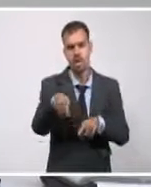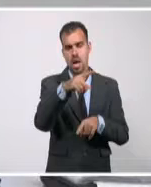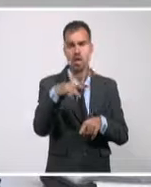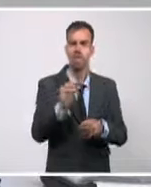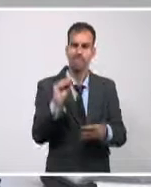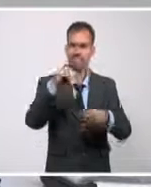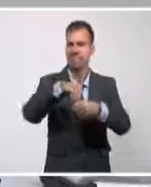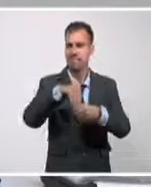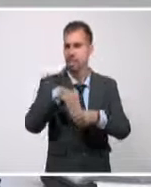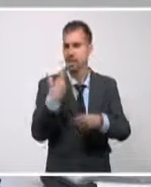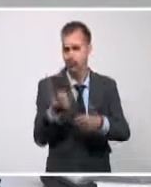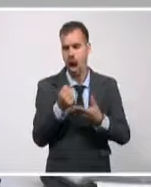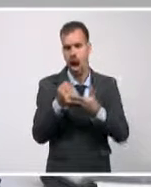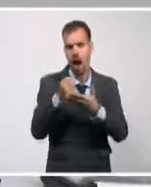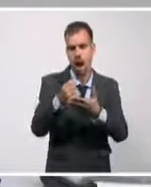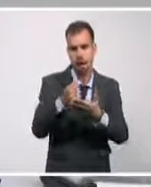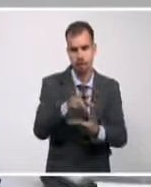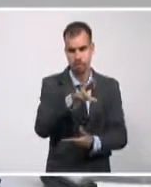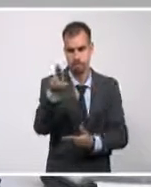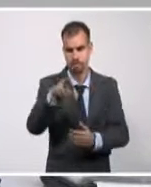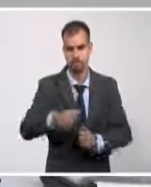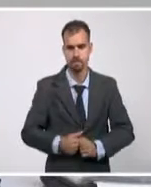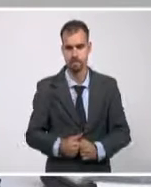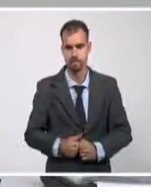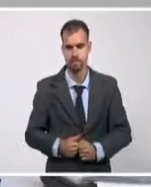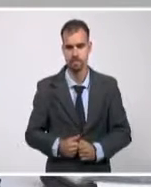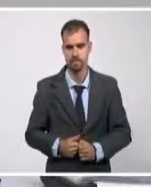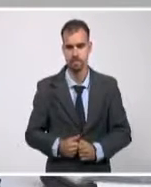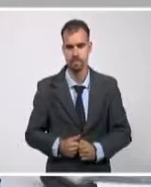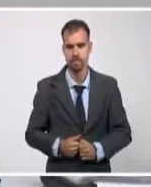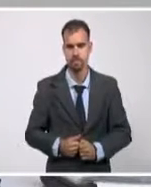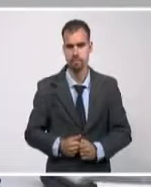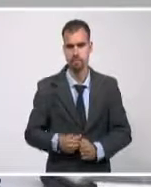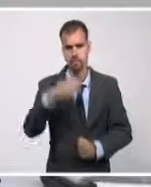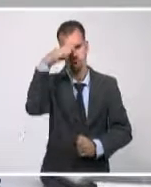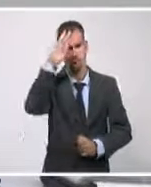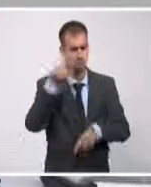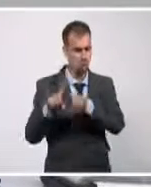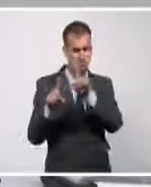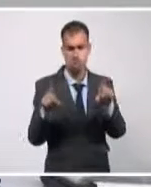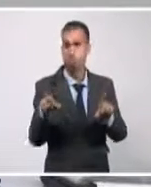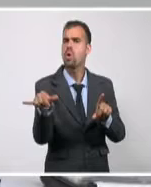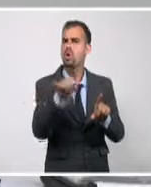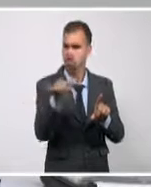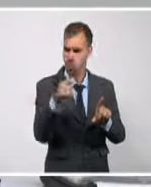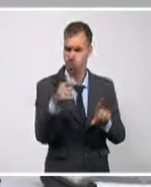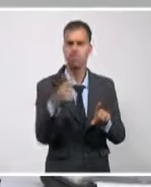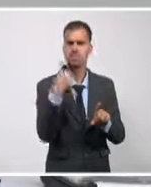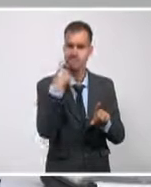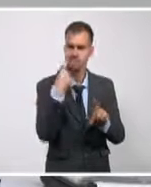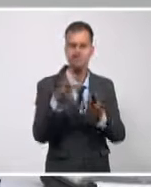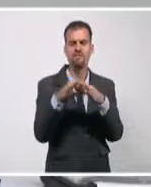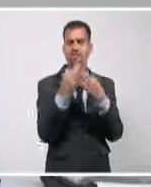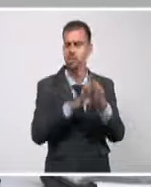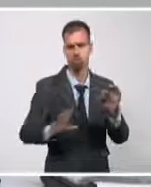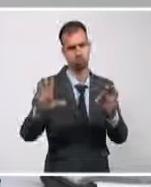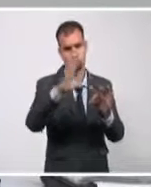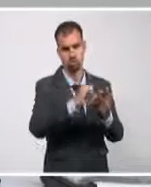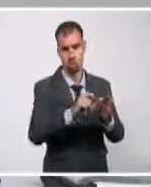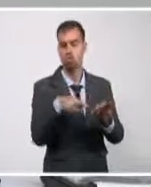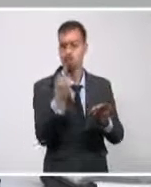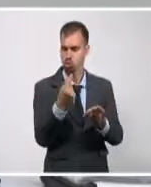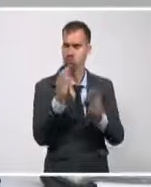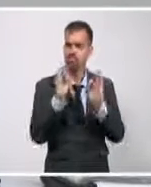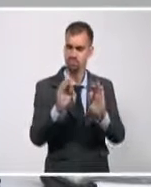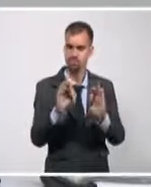sobre todo aportado. Cuba se ha comportado como una gran familia y entonces como familia debemos celebrar la